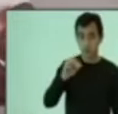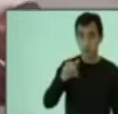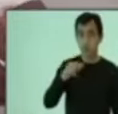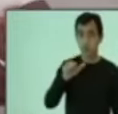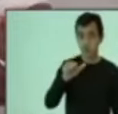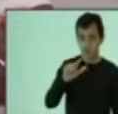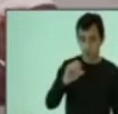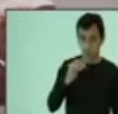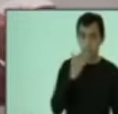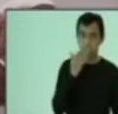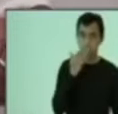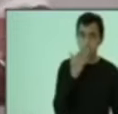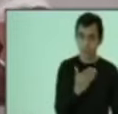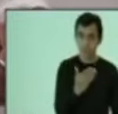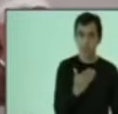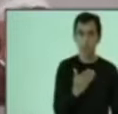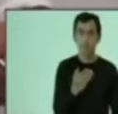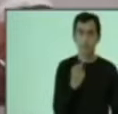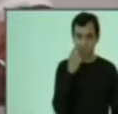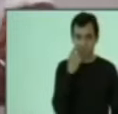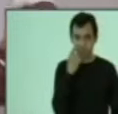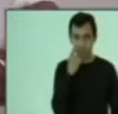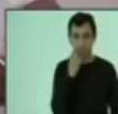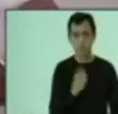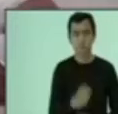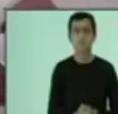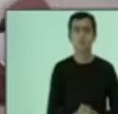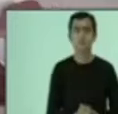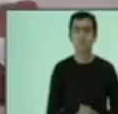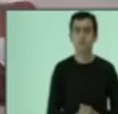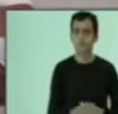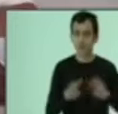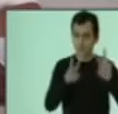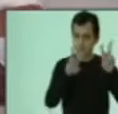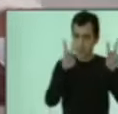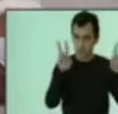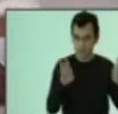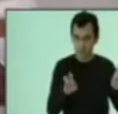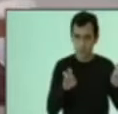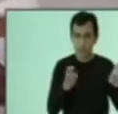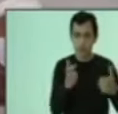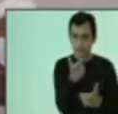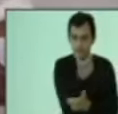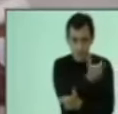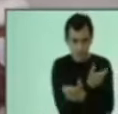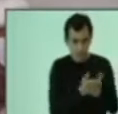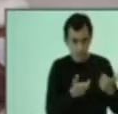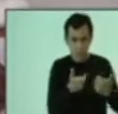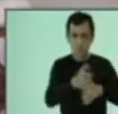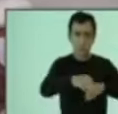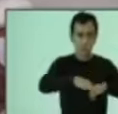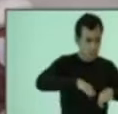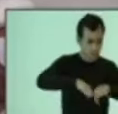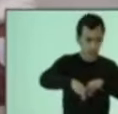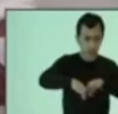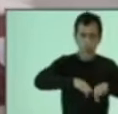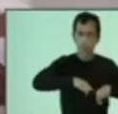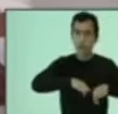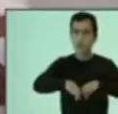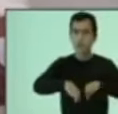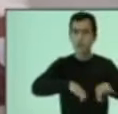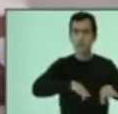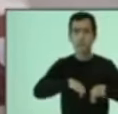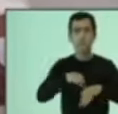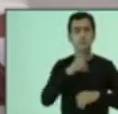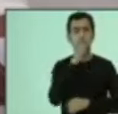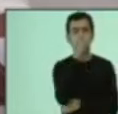Bien, miren ustedes, este tema de la economía y empleo,